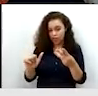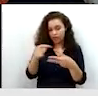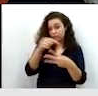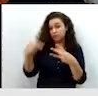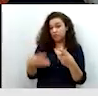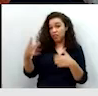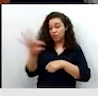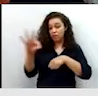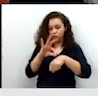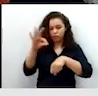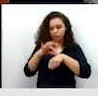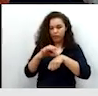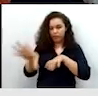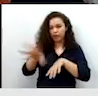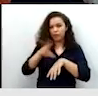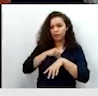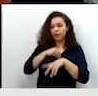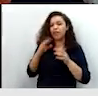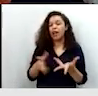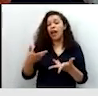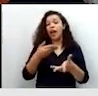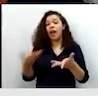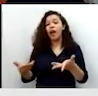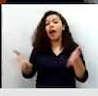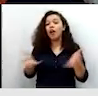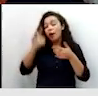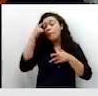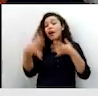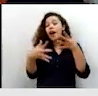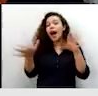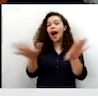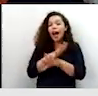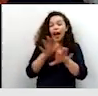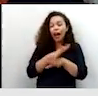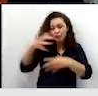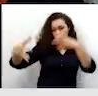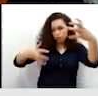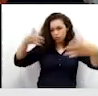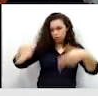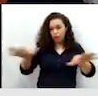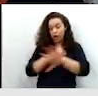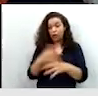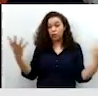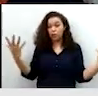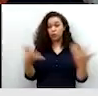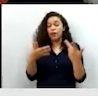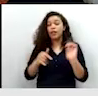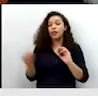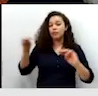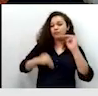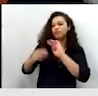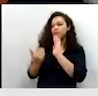actividades o acciones para mitigar el cambio climático. ¿Por qué? Porque si no, esta barrera natural se va a ver superada